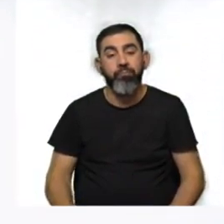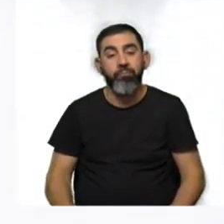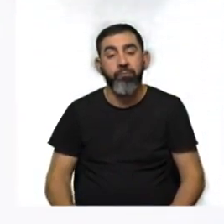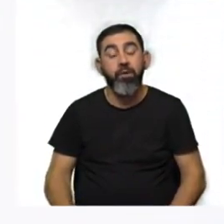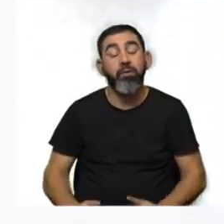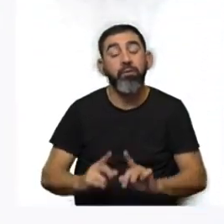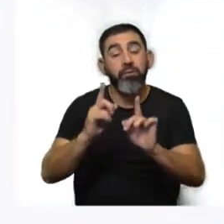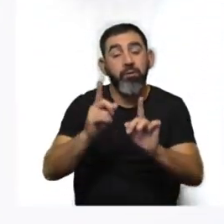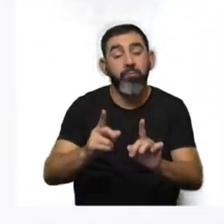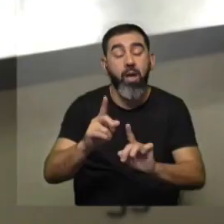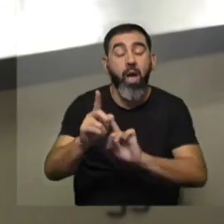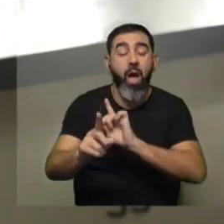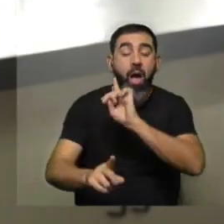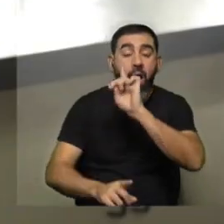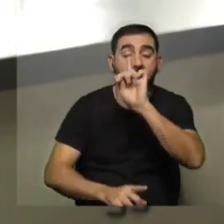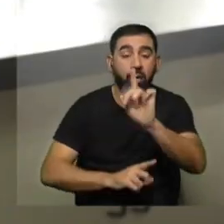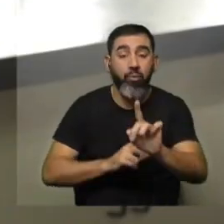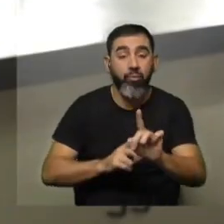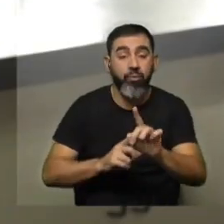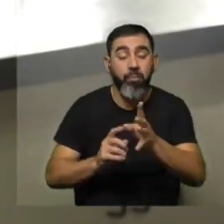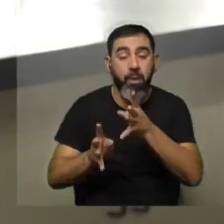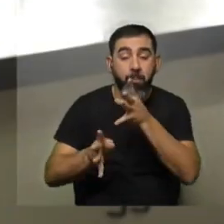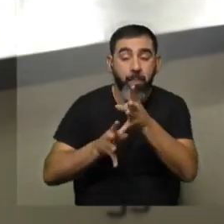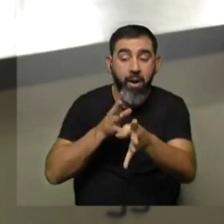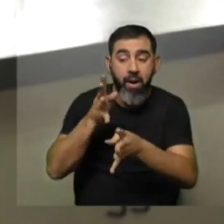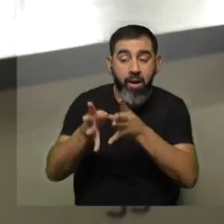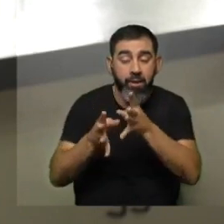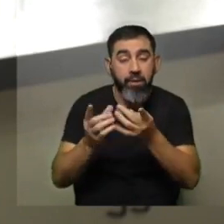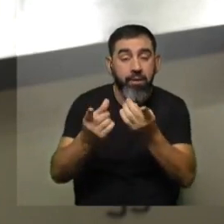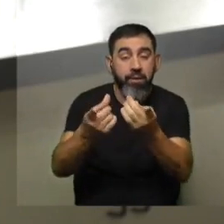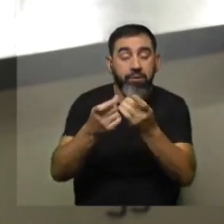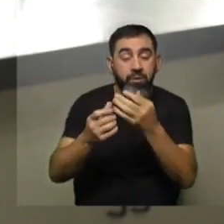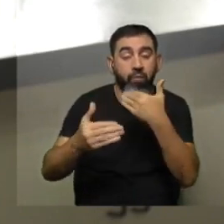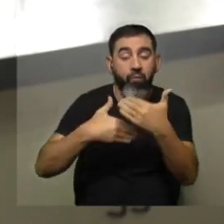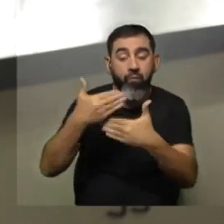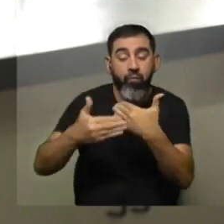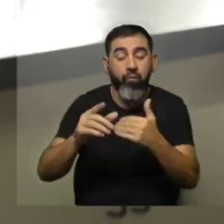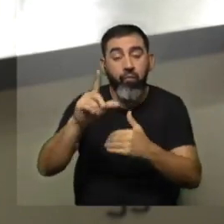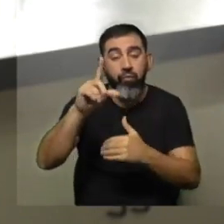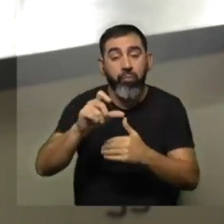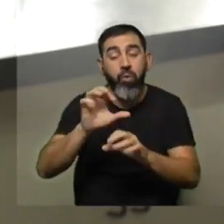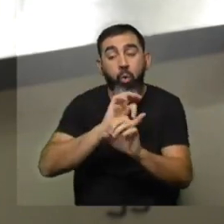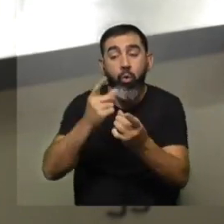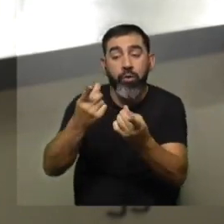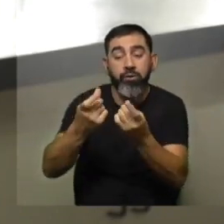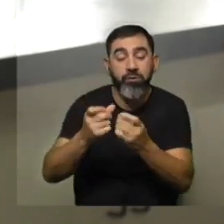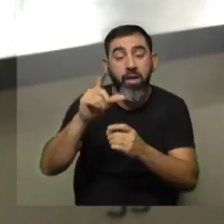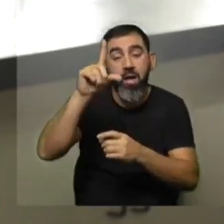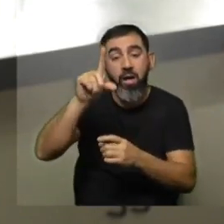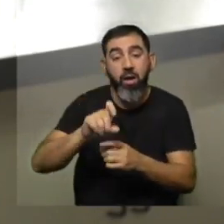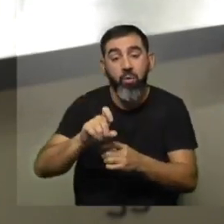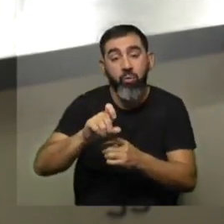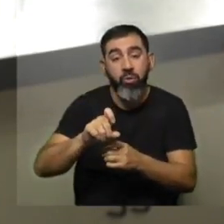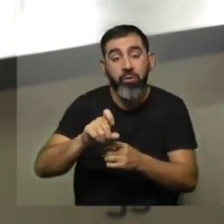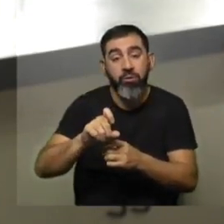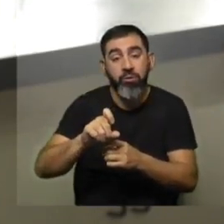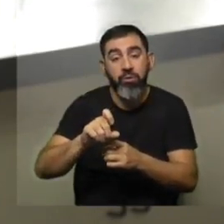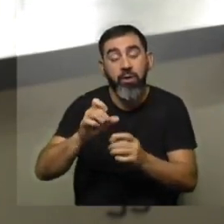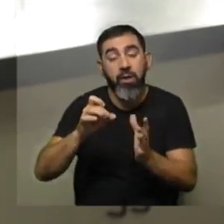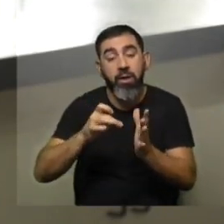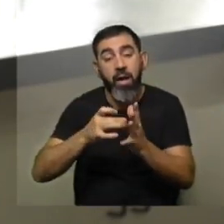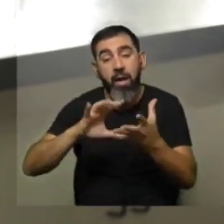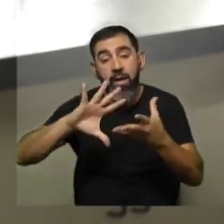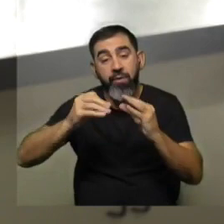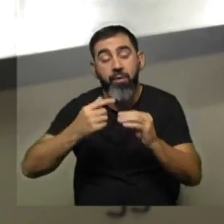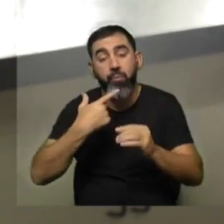También hay en algunos casos para equipamiento, equipos que requieren funcionamiento de agua o porque se requiere obtener agua de ciertas formas,